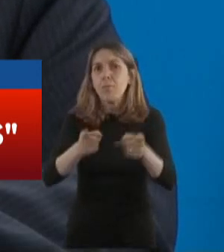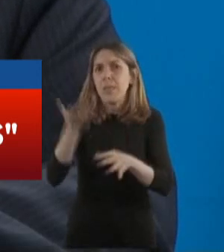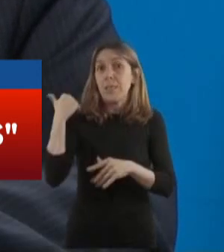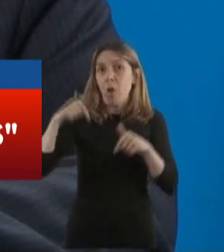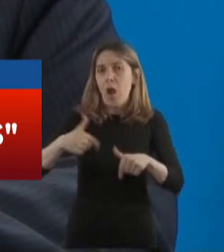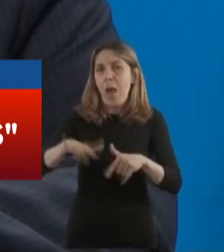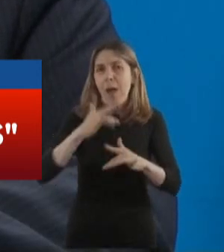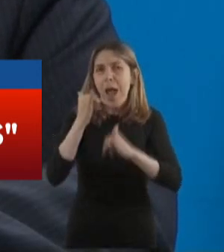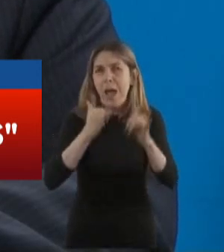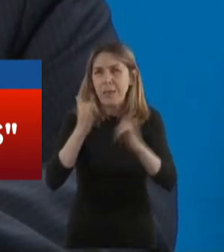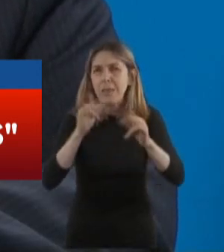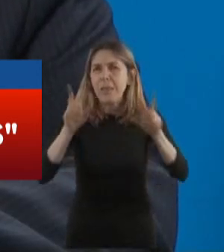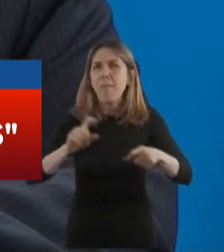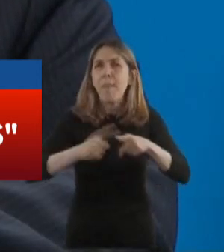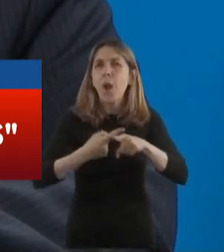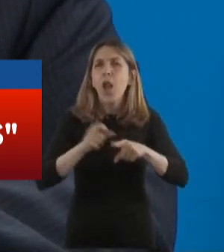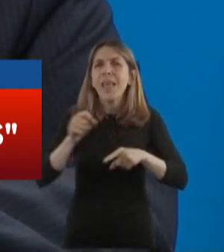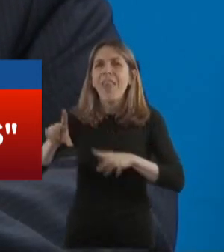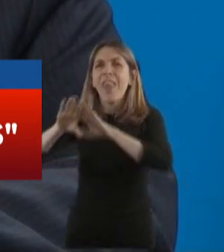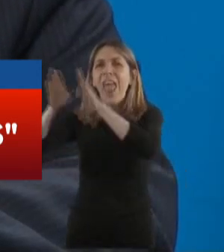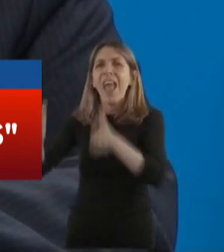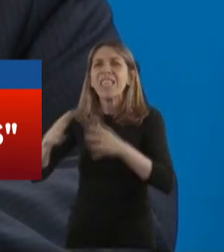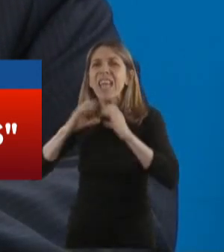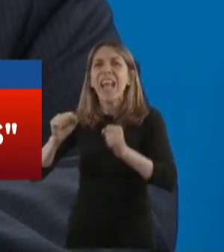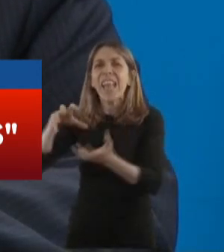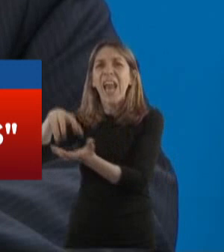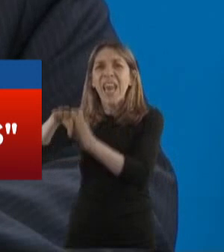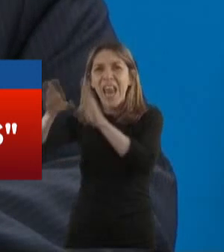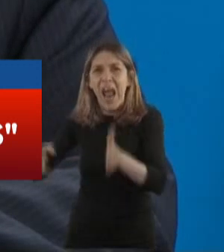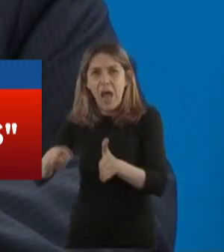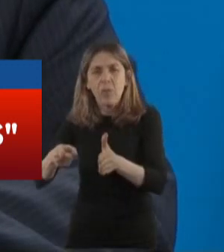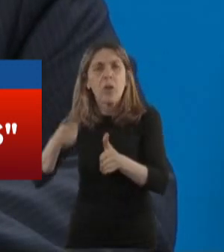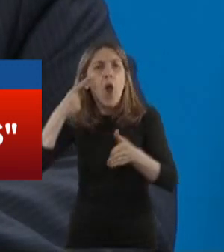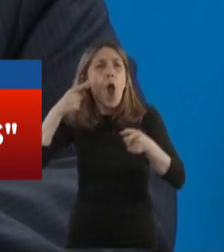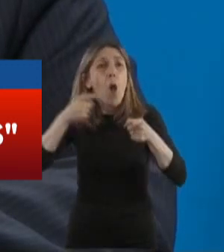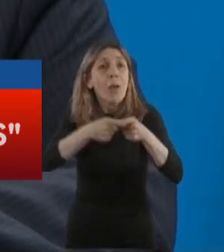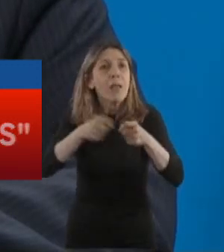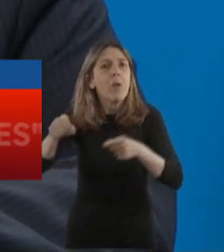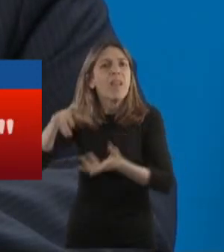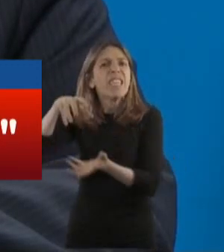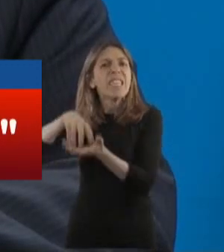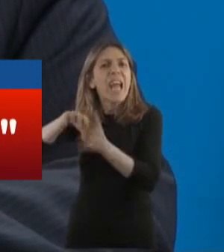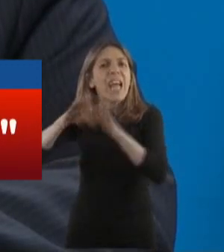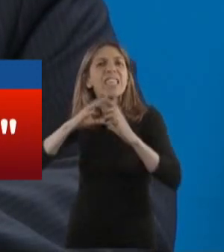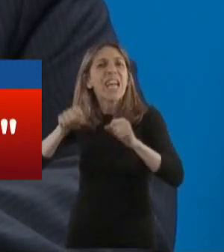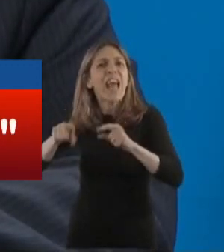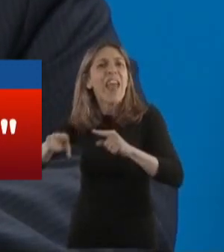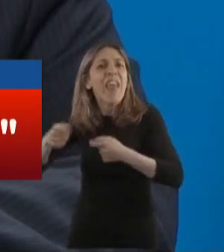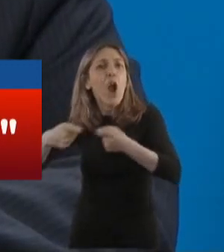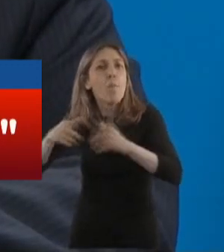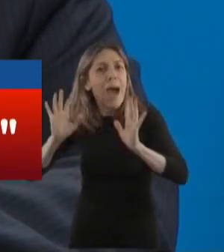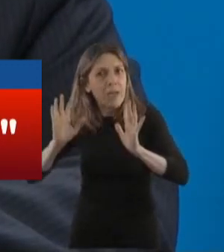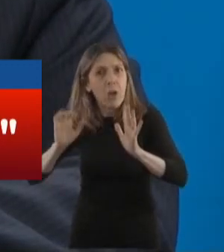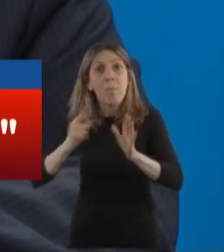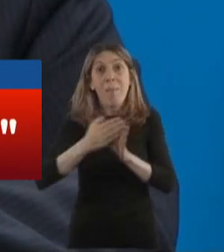a referir a las políticas de la Secretaría, en los objetivos de la Secretaría de Comercio en esta primera etapa de gestión,